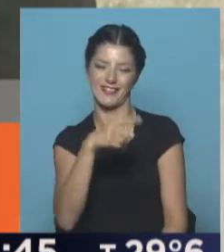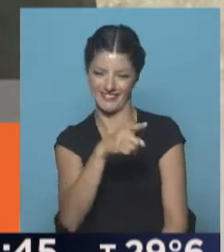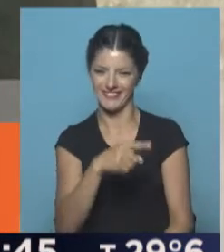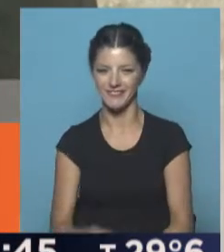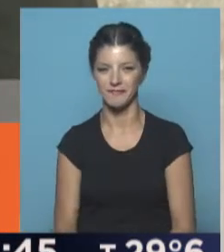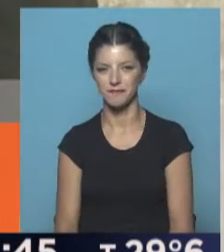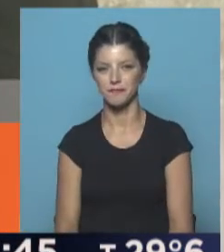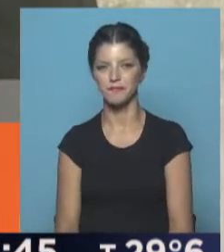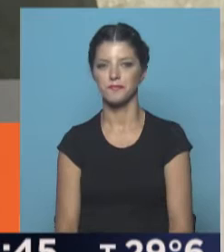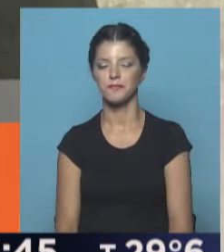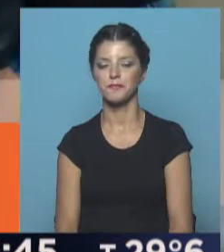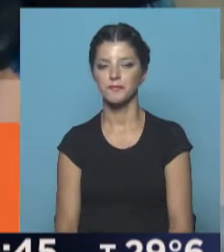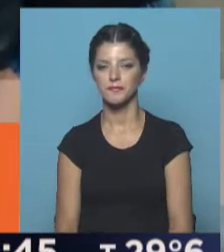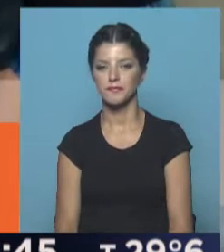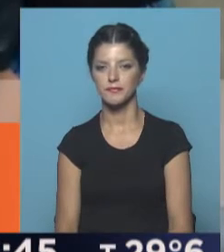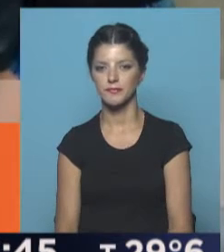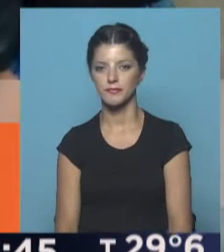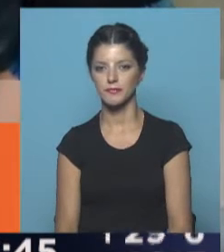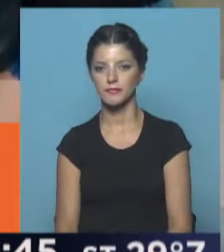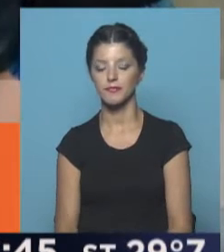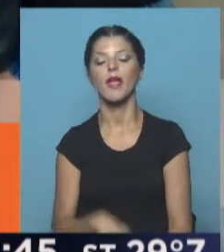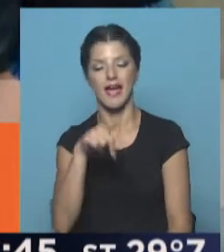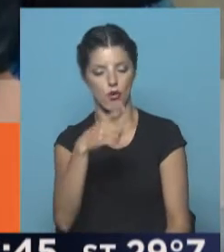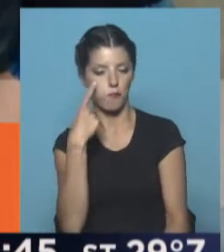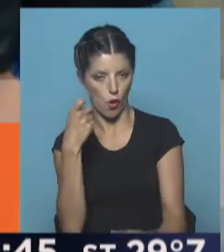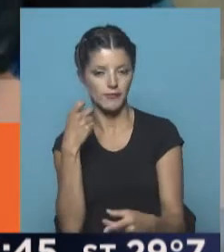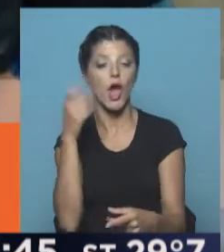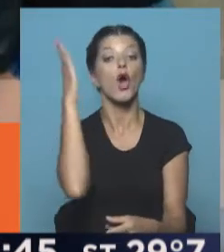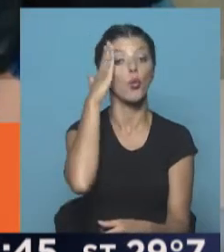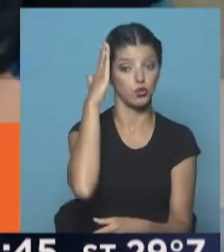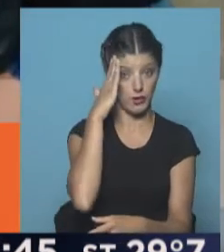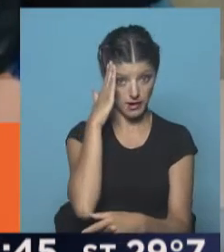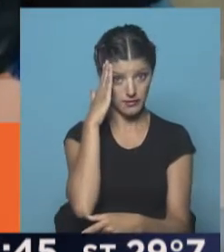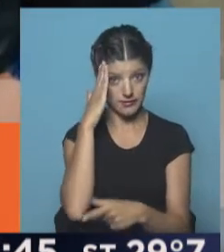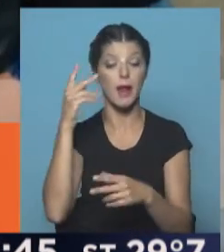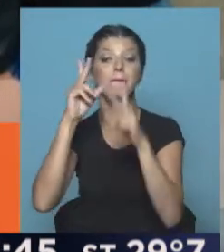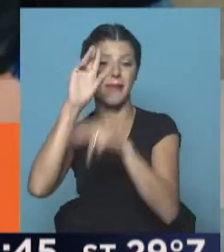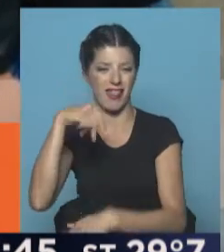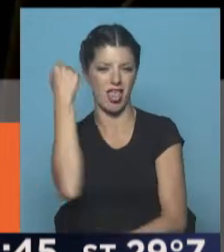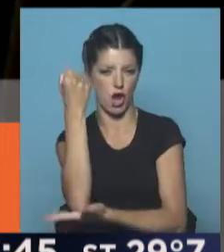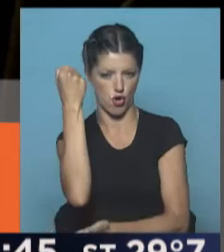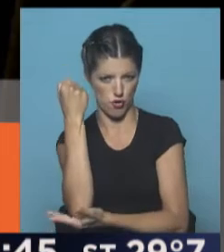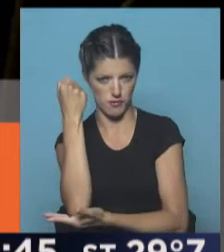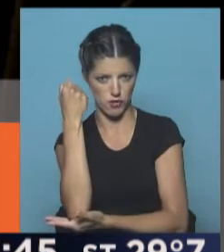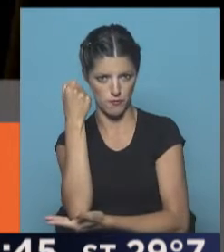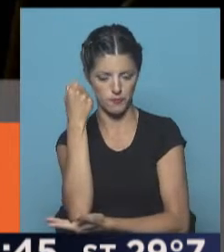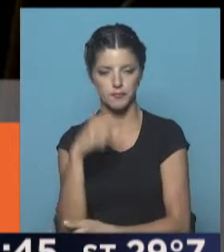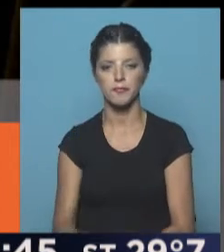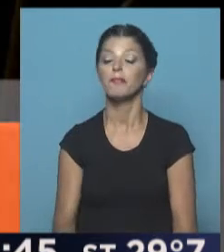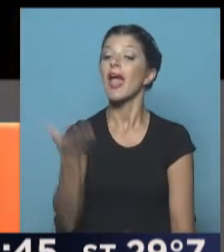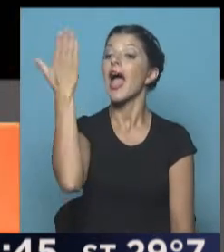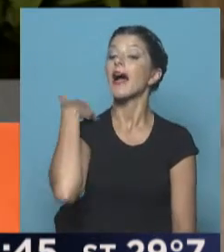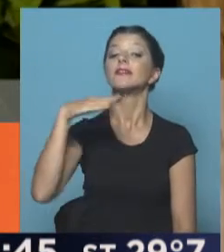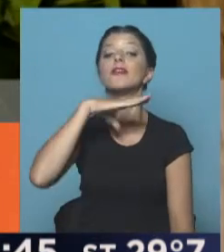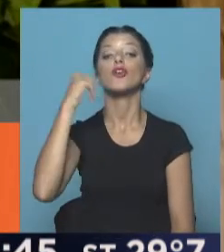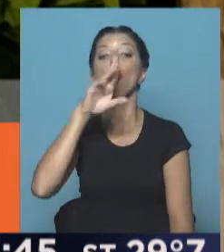efectivamente. Pero ahí se combina mucho el tema de lo cultural con modelos económicos, ¿no? Digamos, y algo que marcaba bien Jorge, el tema